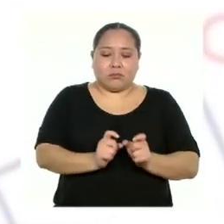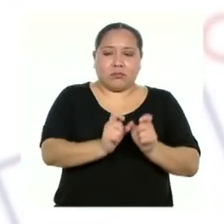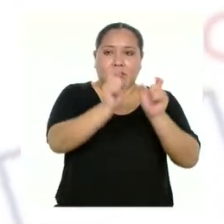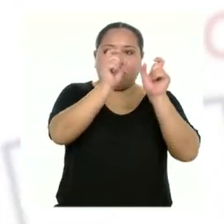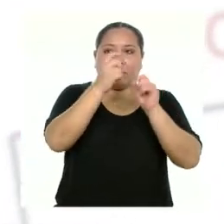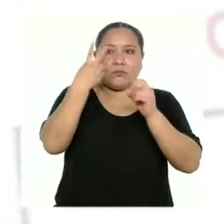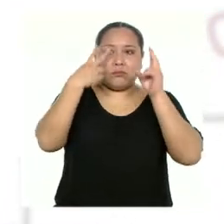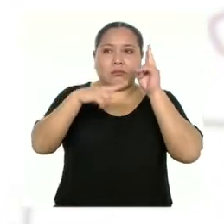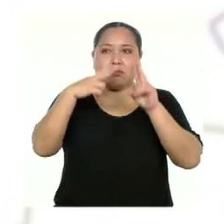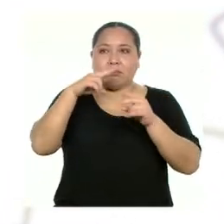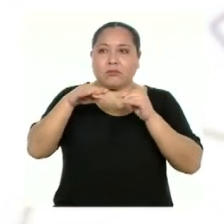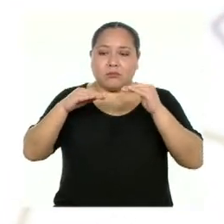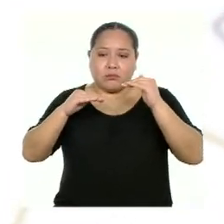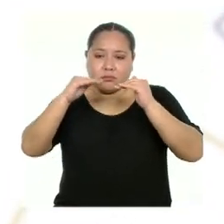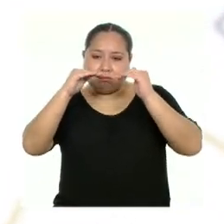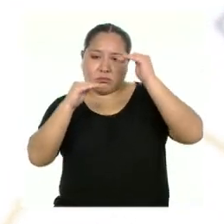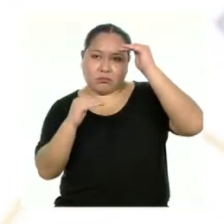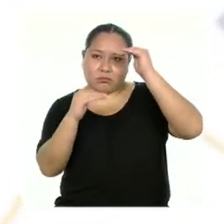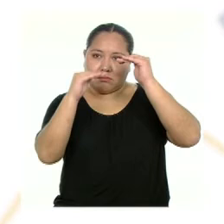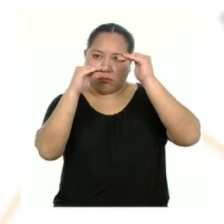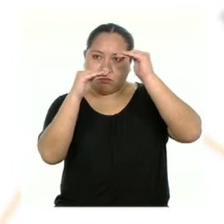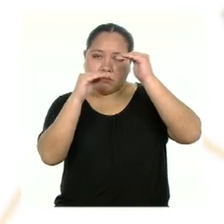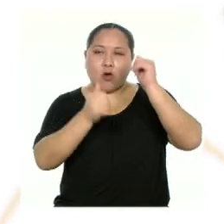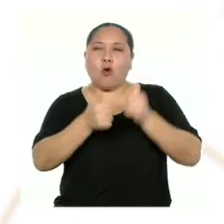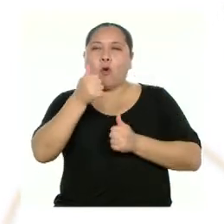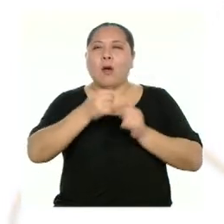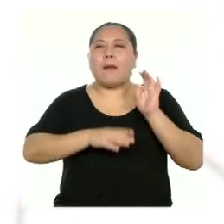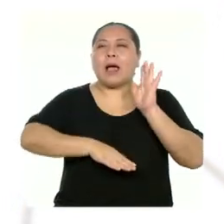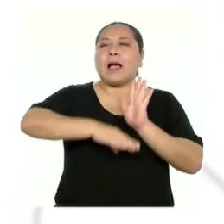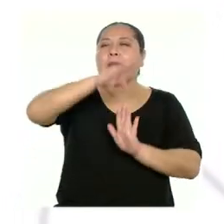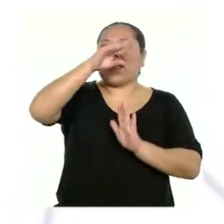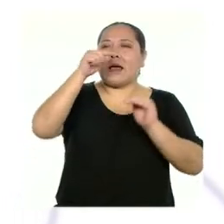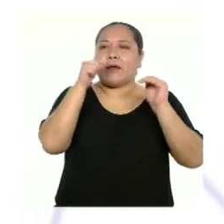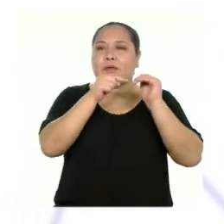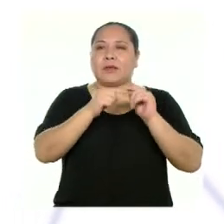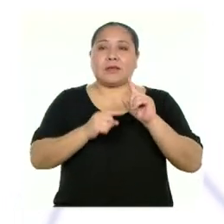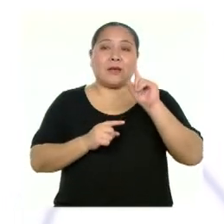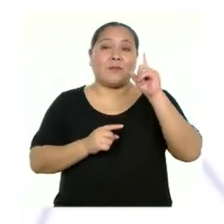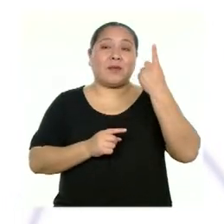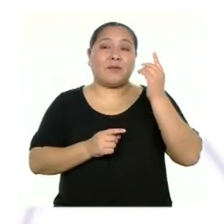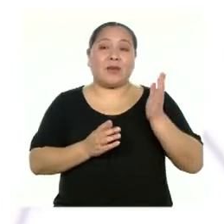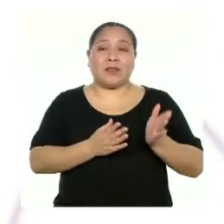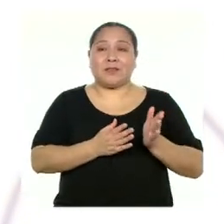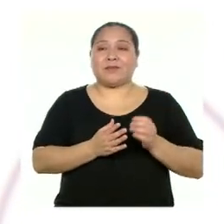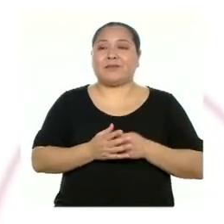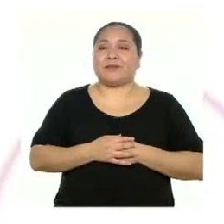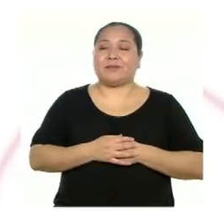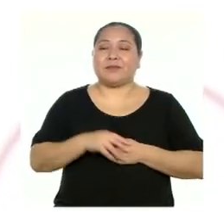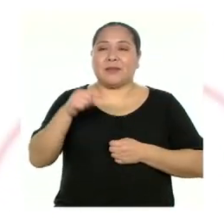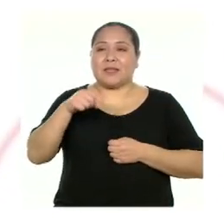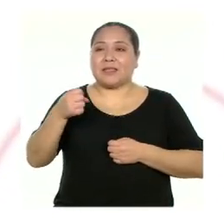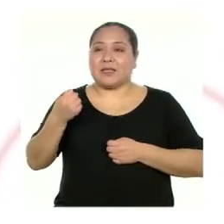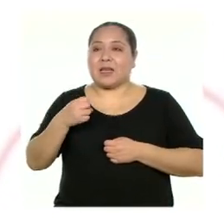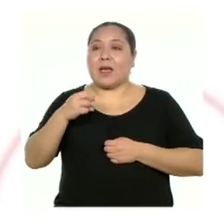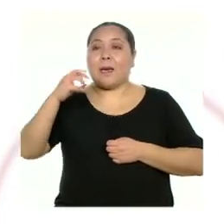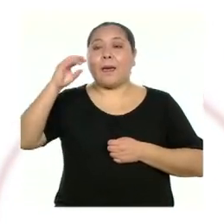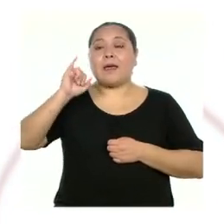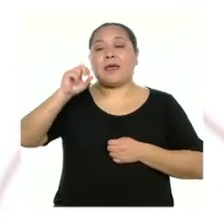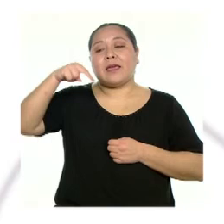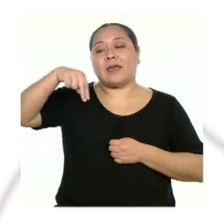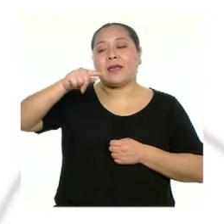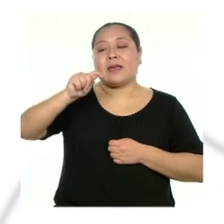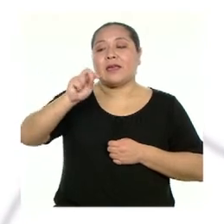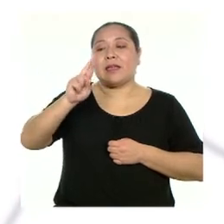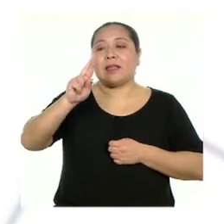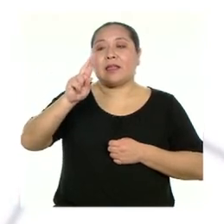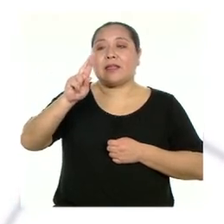parte en que la altura de las dos barras en conjunto sea mayor, y eso ocurre en el primer intervalo. Ese es el intervalo modal, el